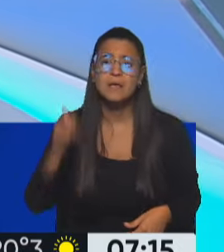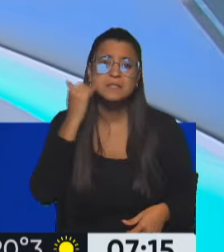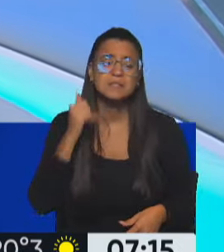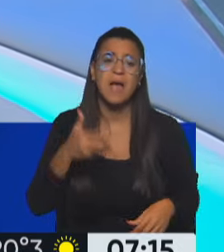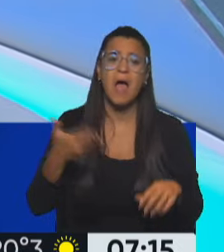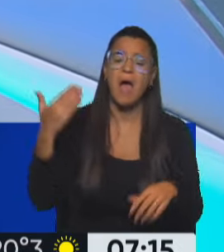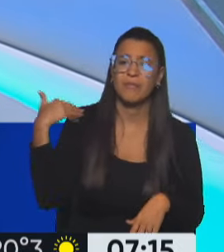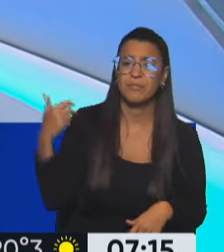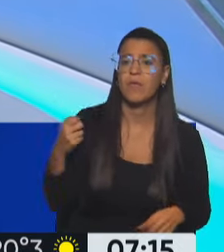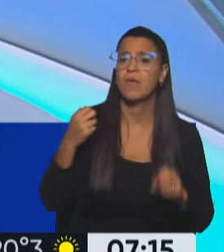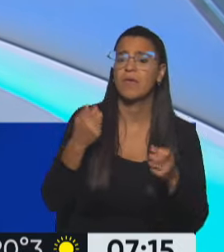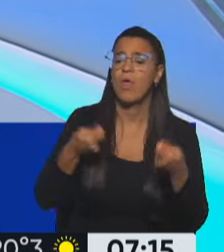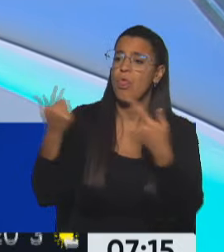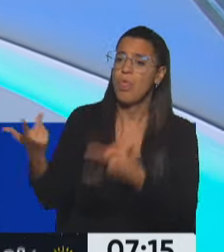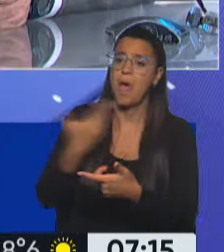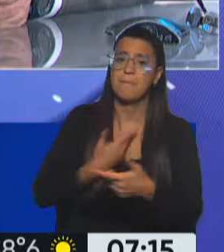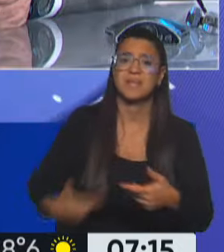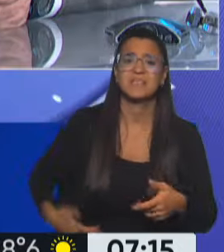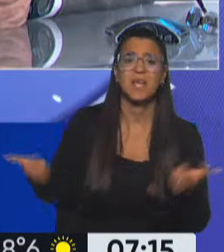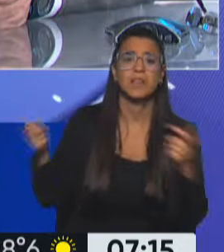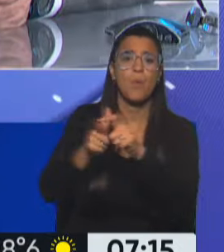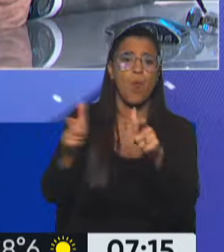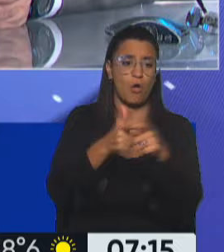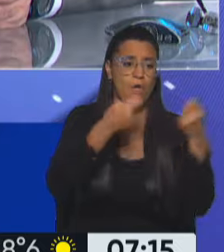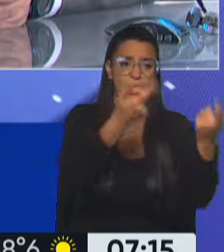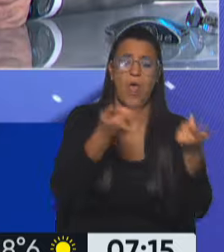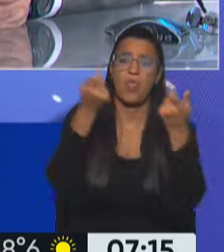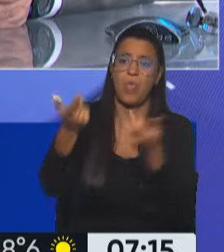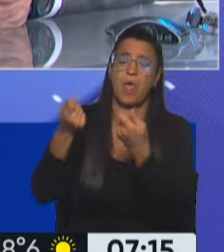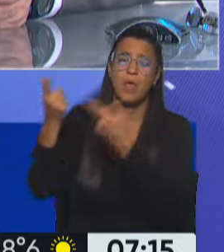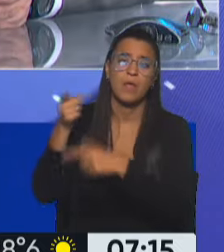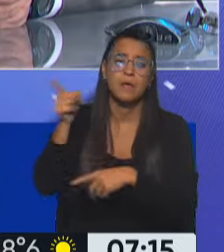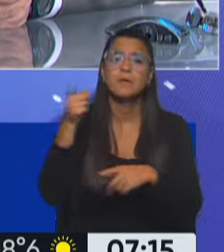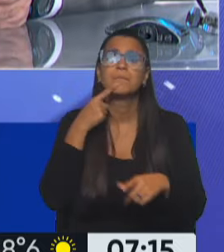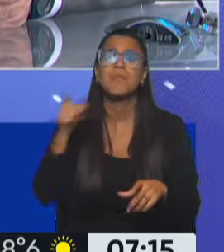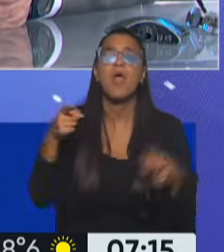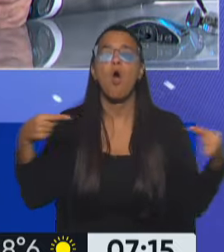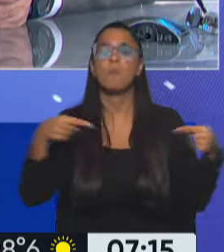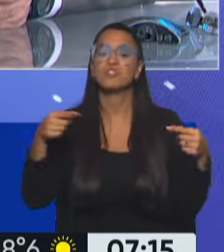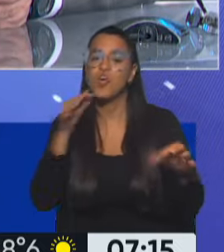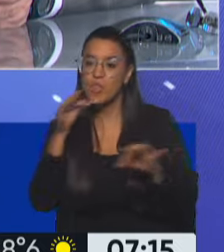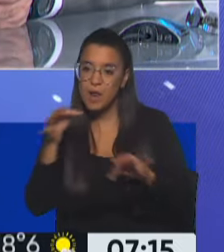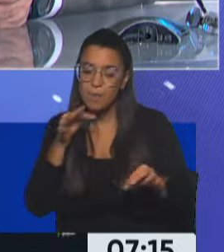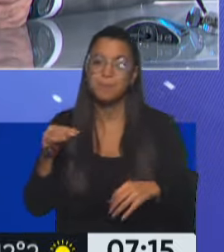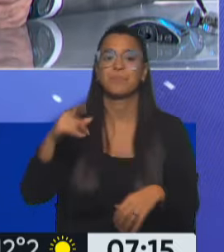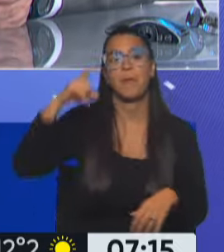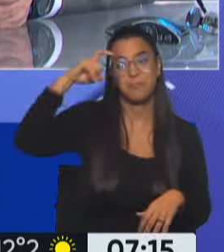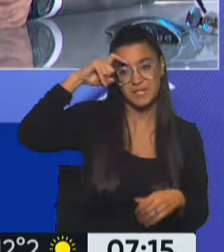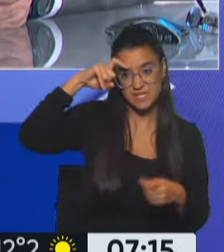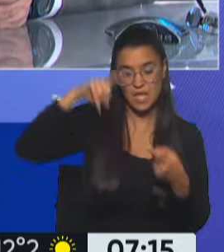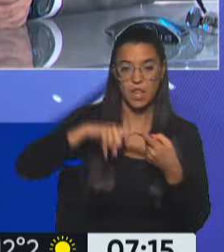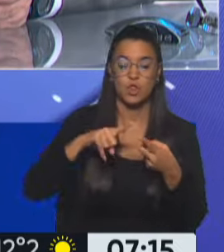dado a los diferentes presidentes de bloques de la oposición dialoguista eh Hablamos de Miguel picheto